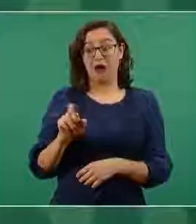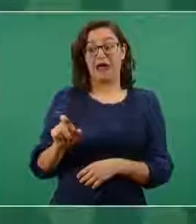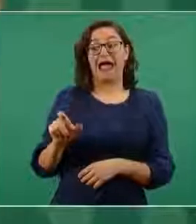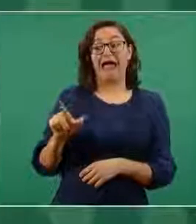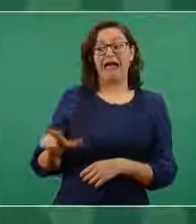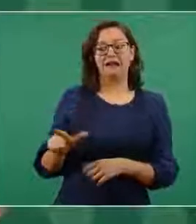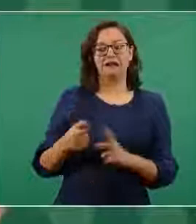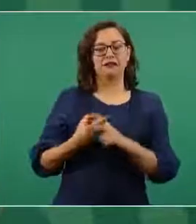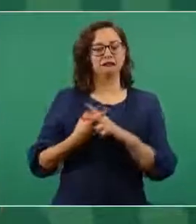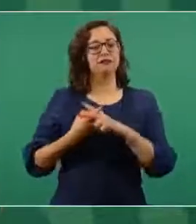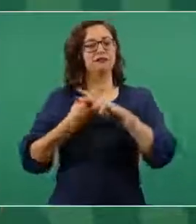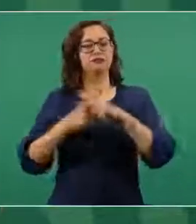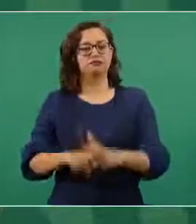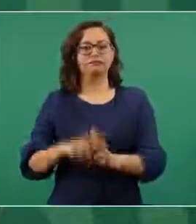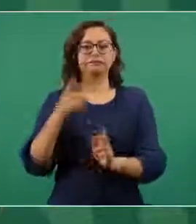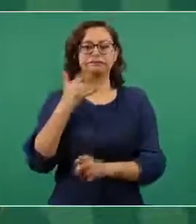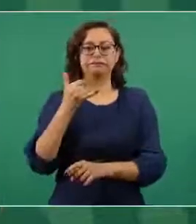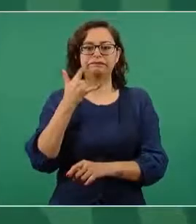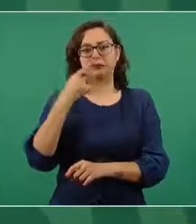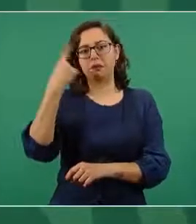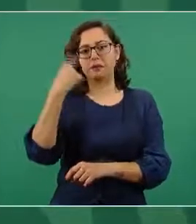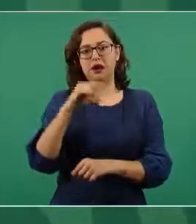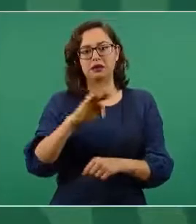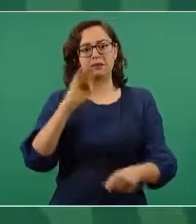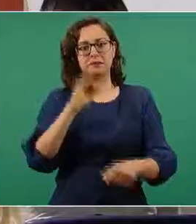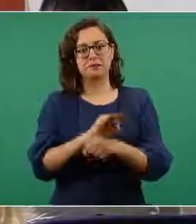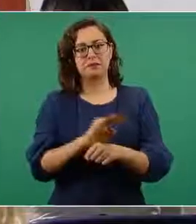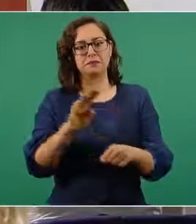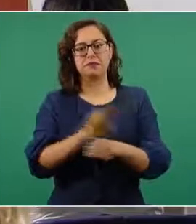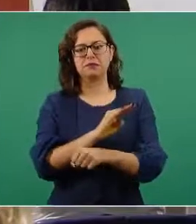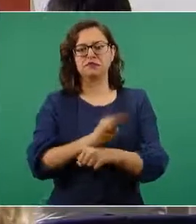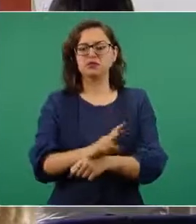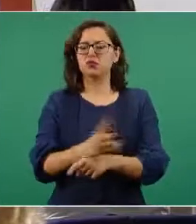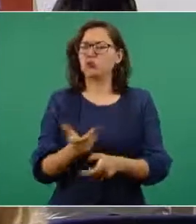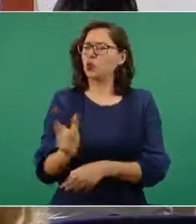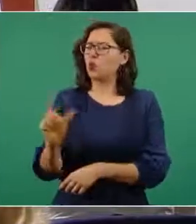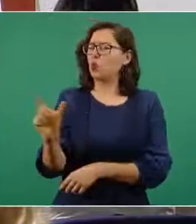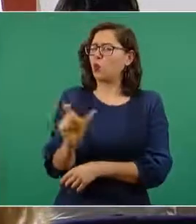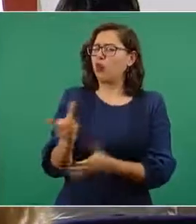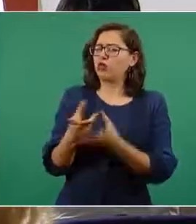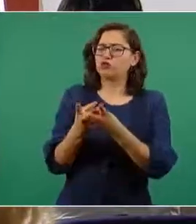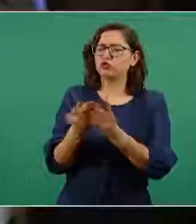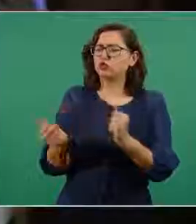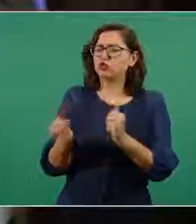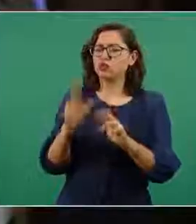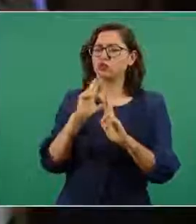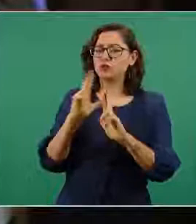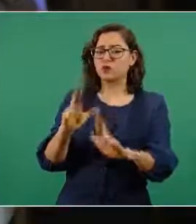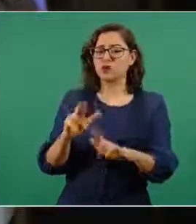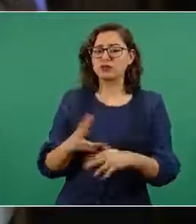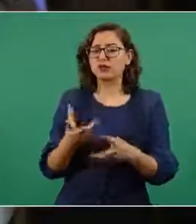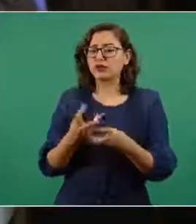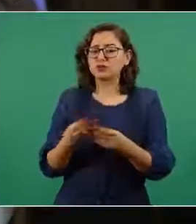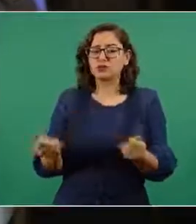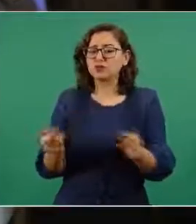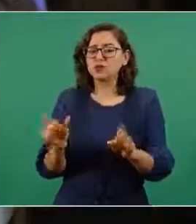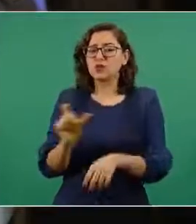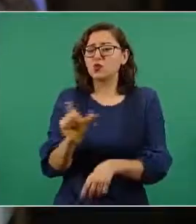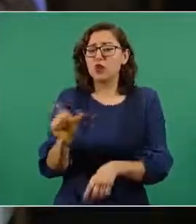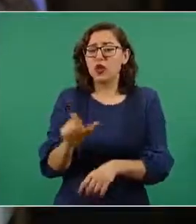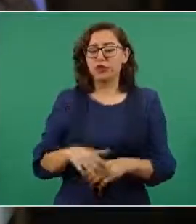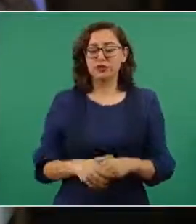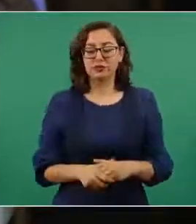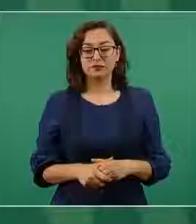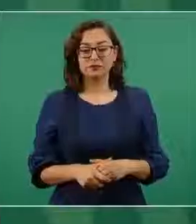en favor de los pensionados. ¿Habría una fecha para darle solución a esta gente que se acerca aquí a Palacio? Pues que los